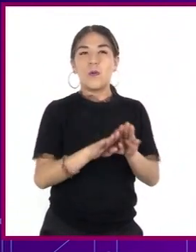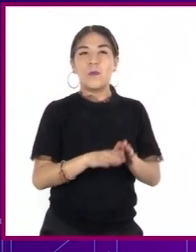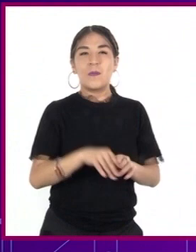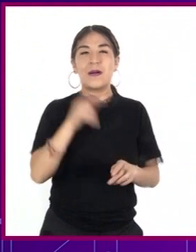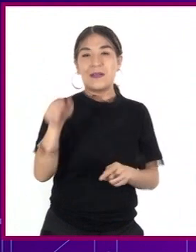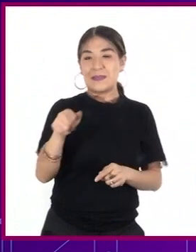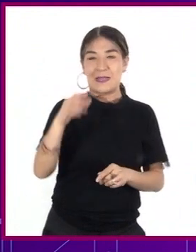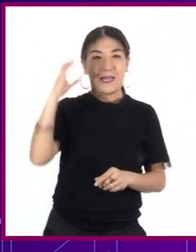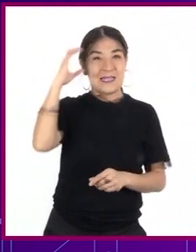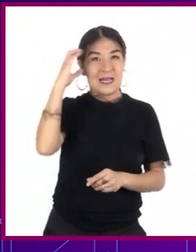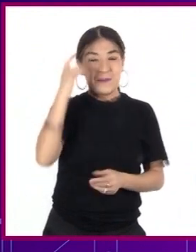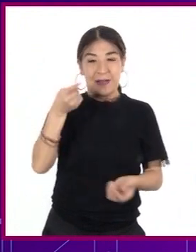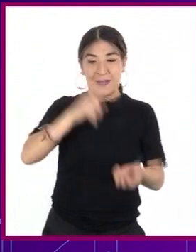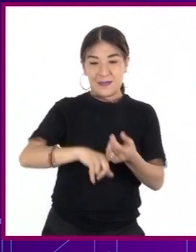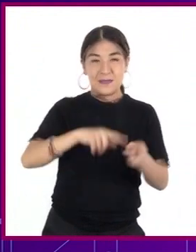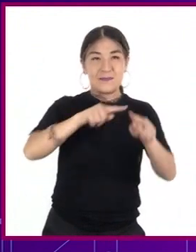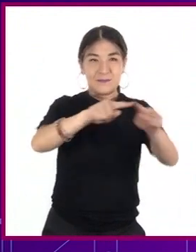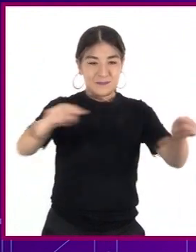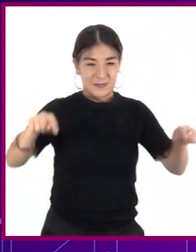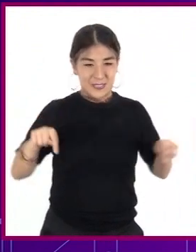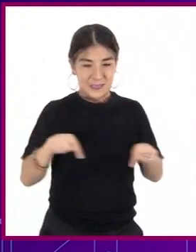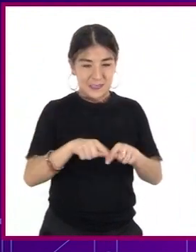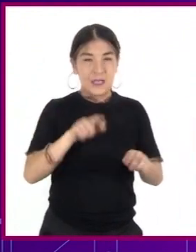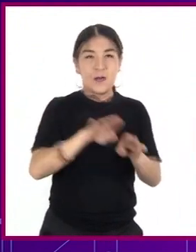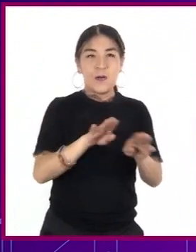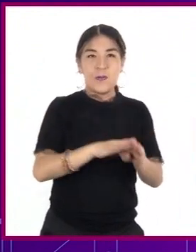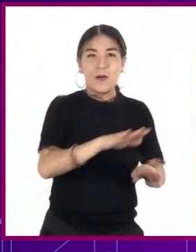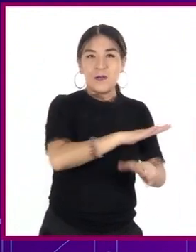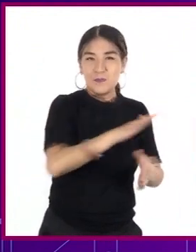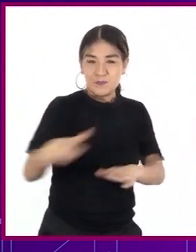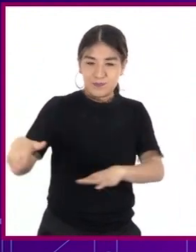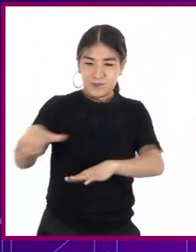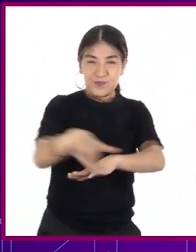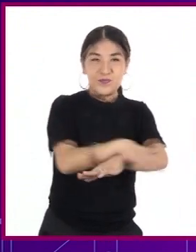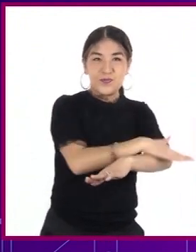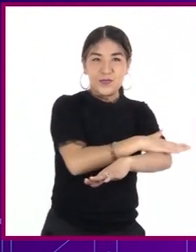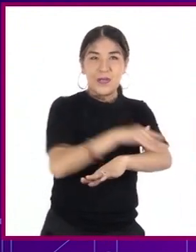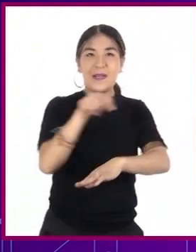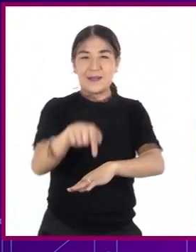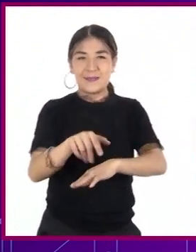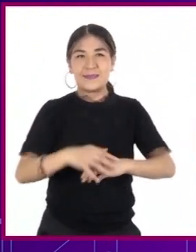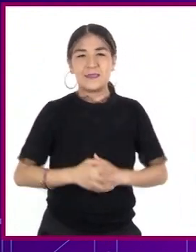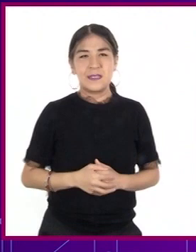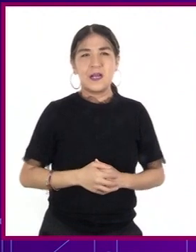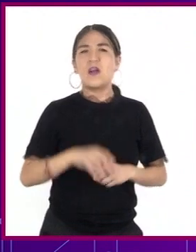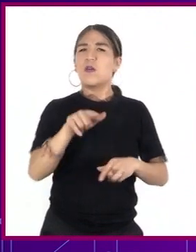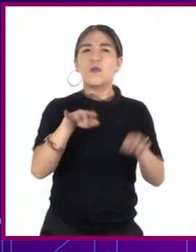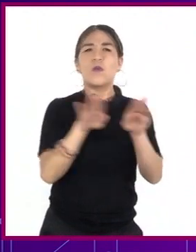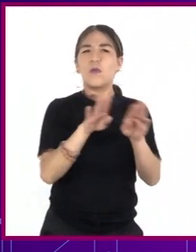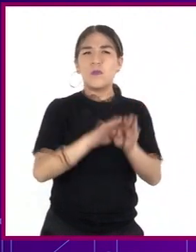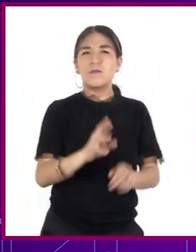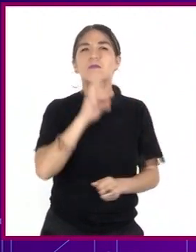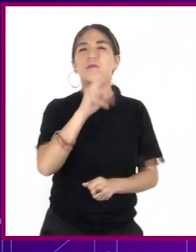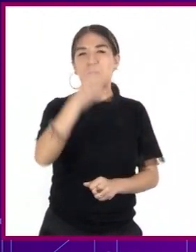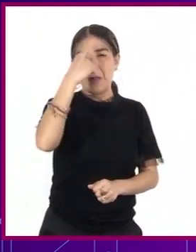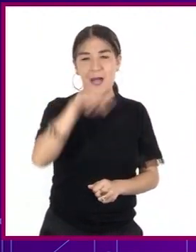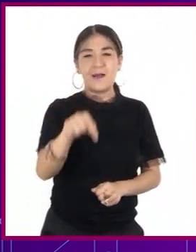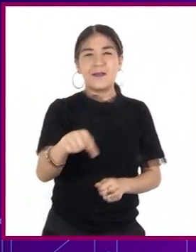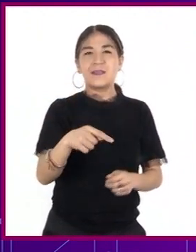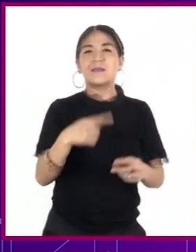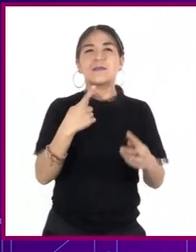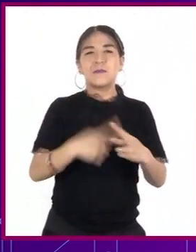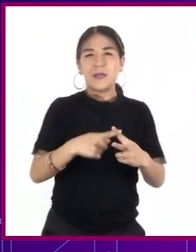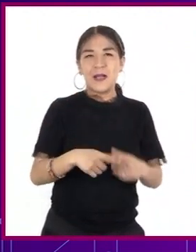una recámara, entonces consideremos el área de la loseta. La fórmula que permite calcular